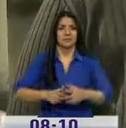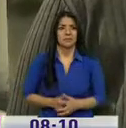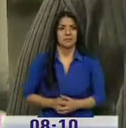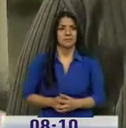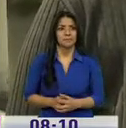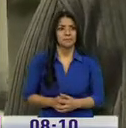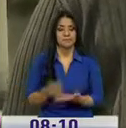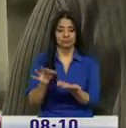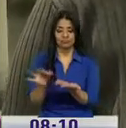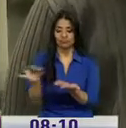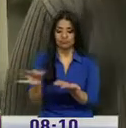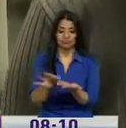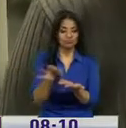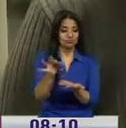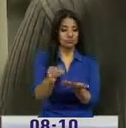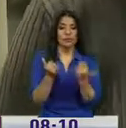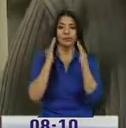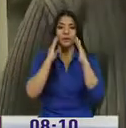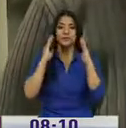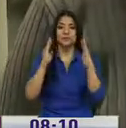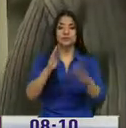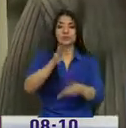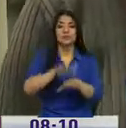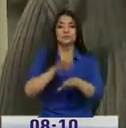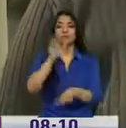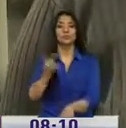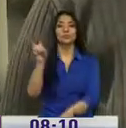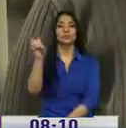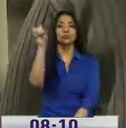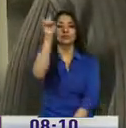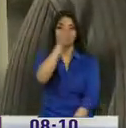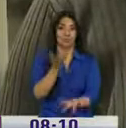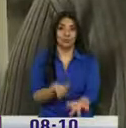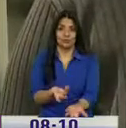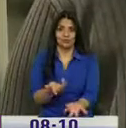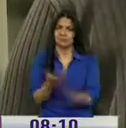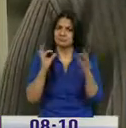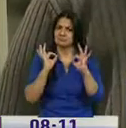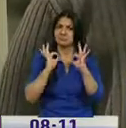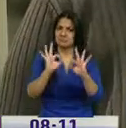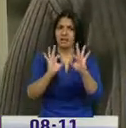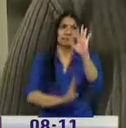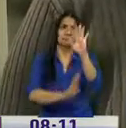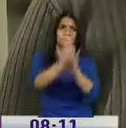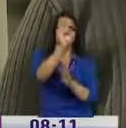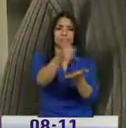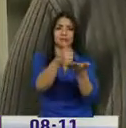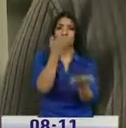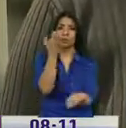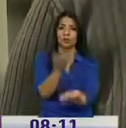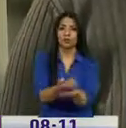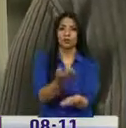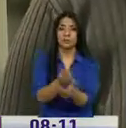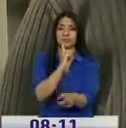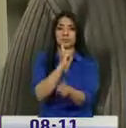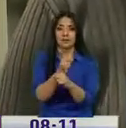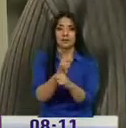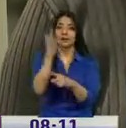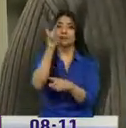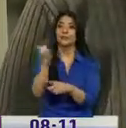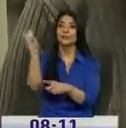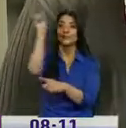la ruralidad con el tema de turismo. Nosotros podemos ser un gran potencial y de hecho somos, porque donde están los